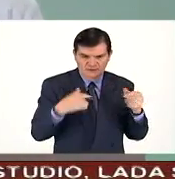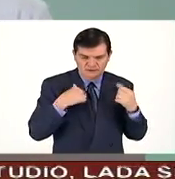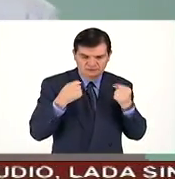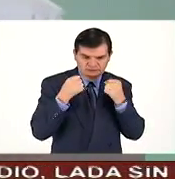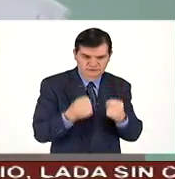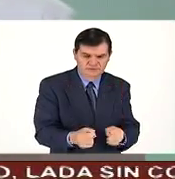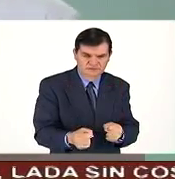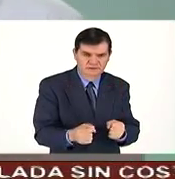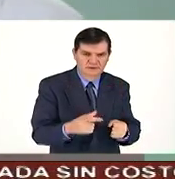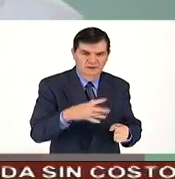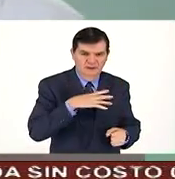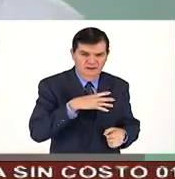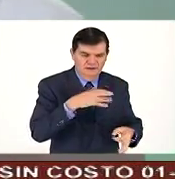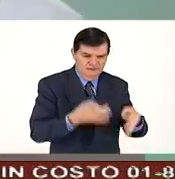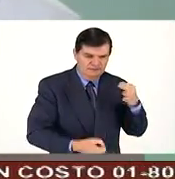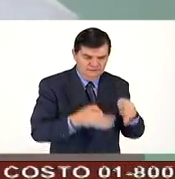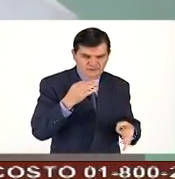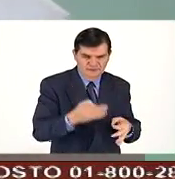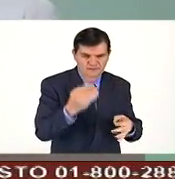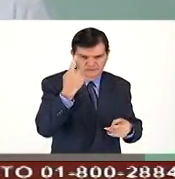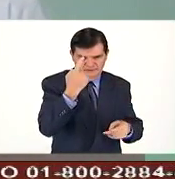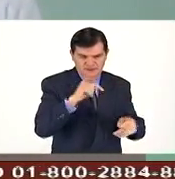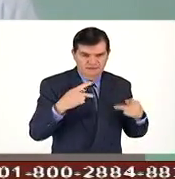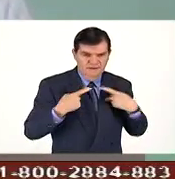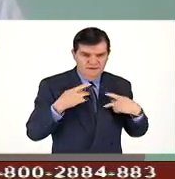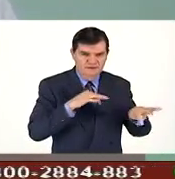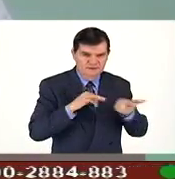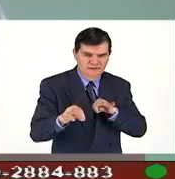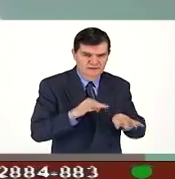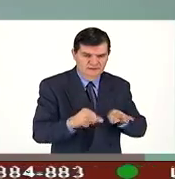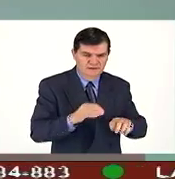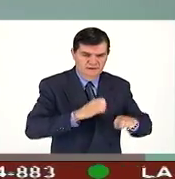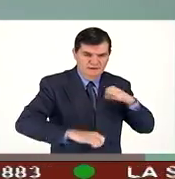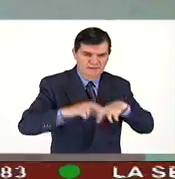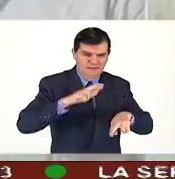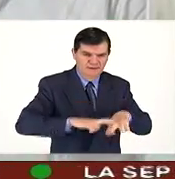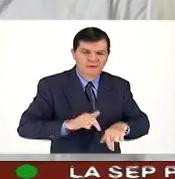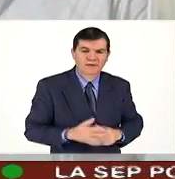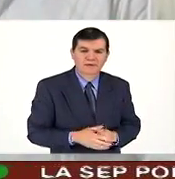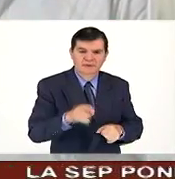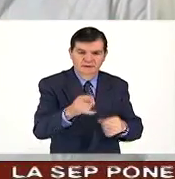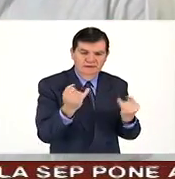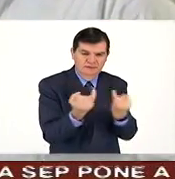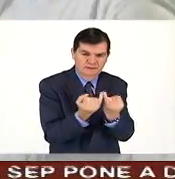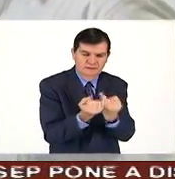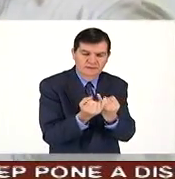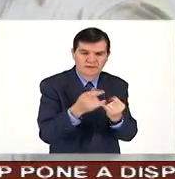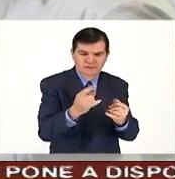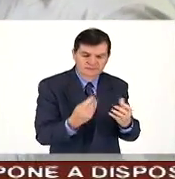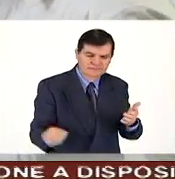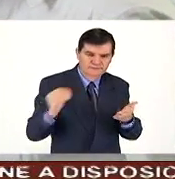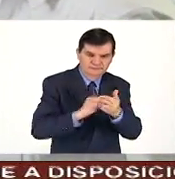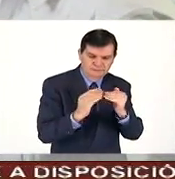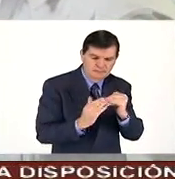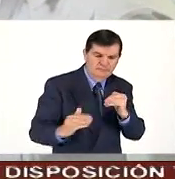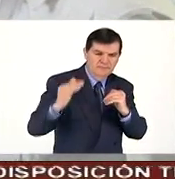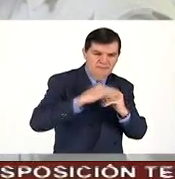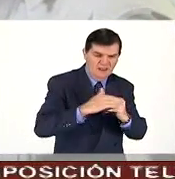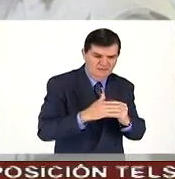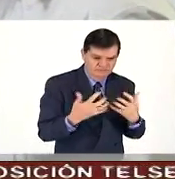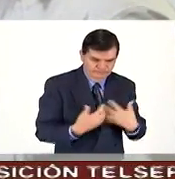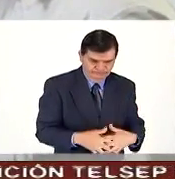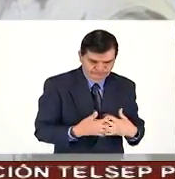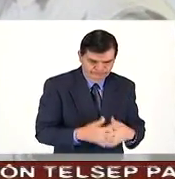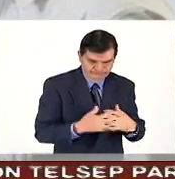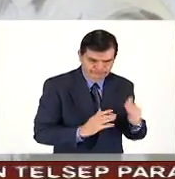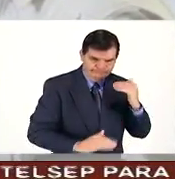certeza jurídica a trabajadores y a empleadores, y con ello elevar tanto la productividad